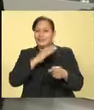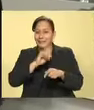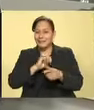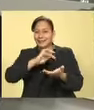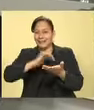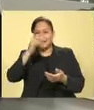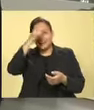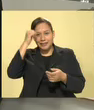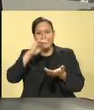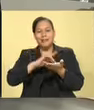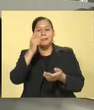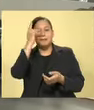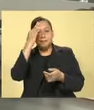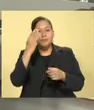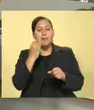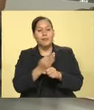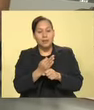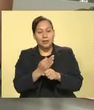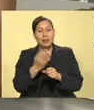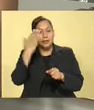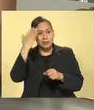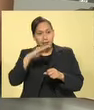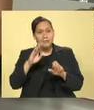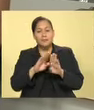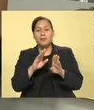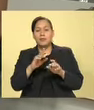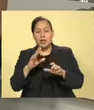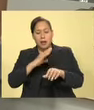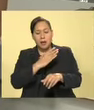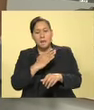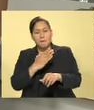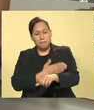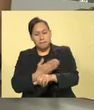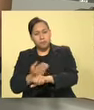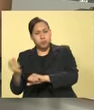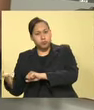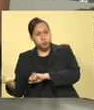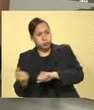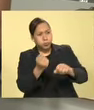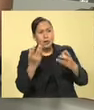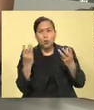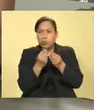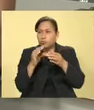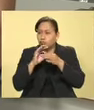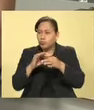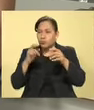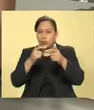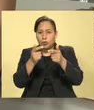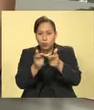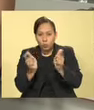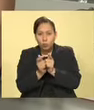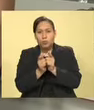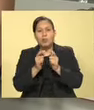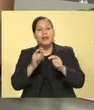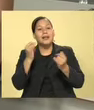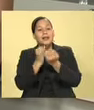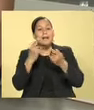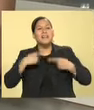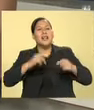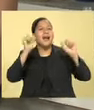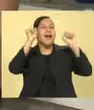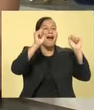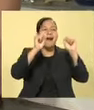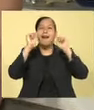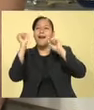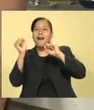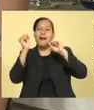gracias, Adria, Pau. Pues saben una cosa, de verdad que el béisbol ayuda a trabajar en equipo y sobre todo la porra. A mí me impactó eso. La gente que va a